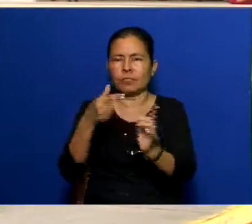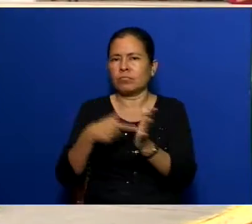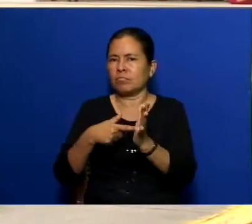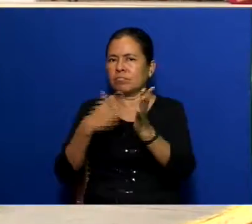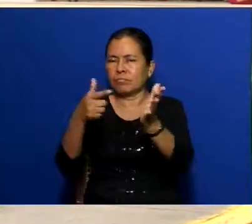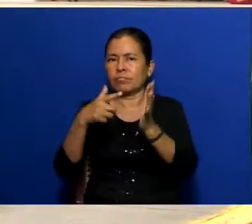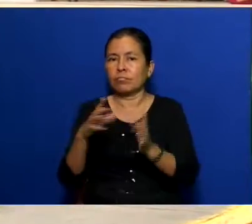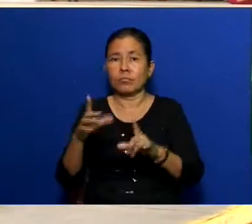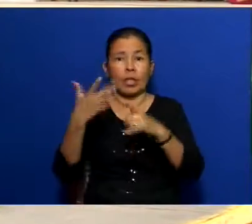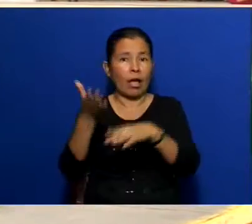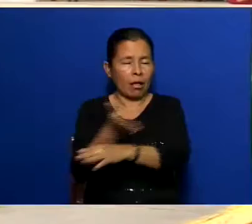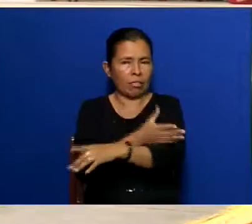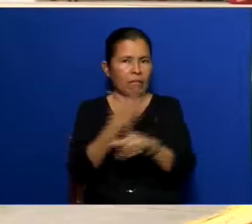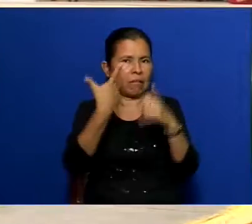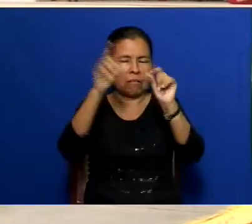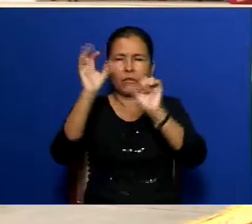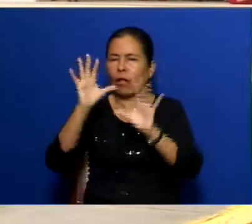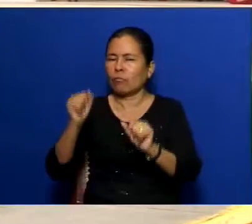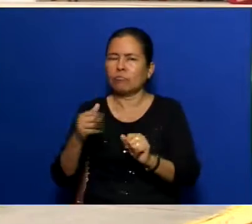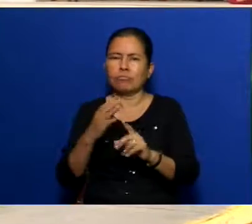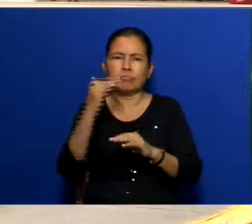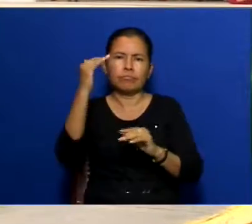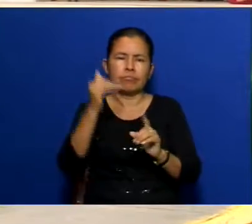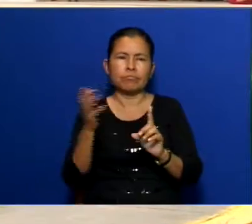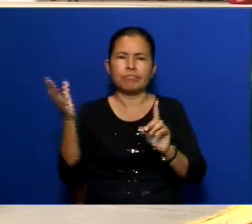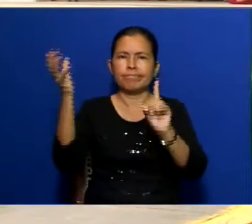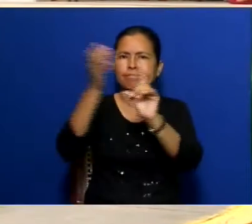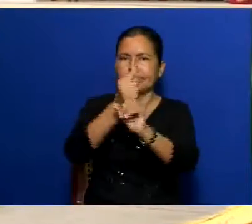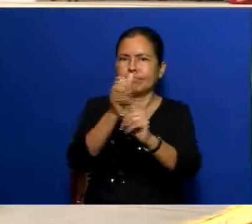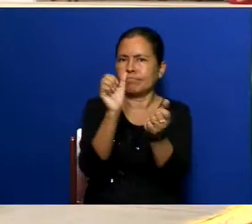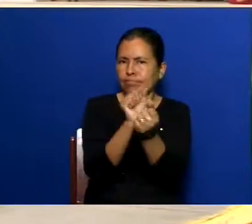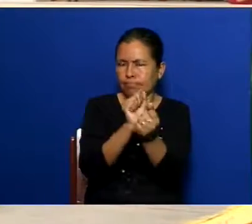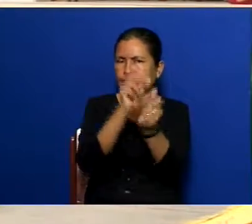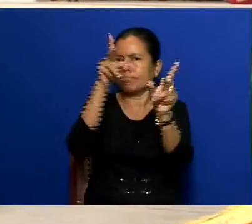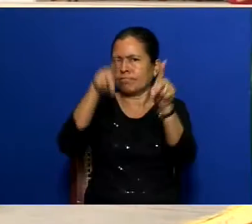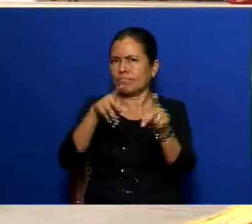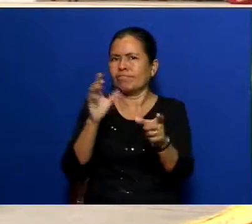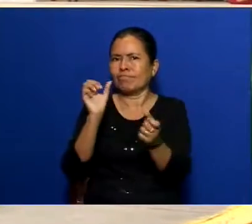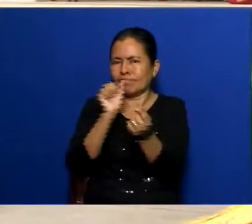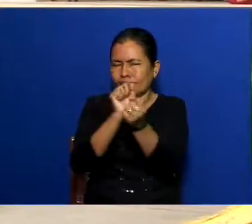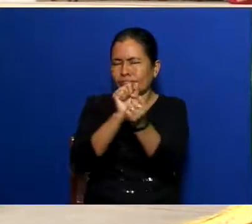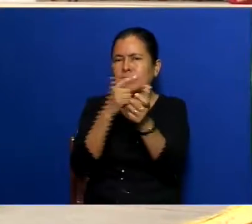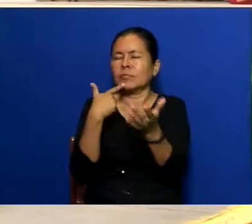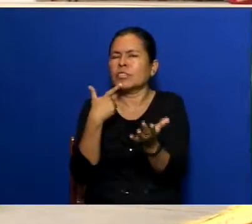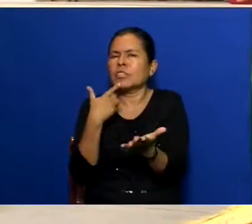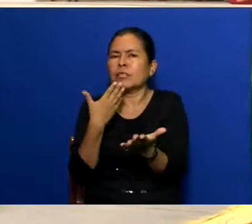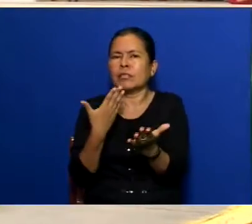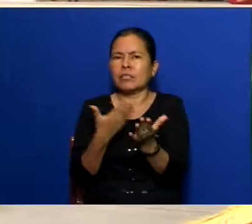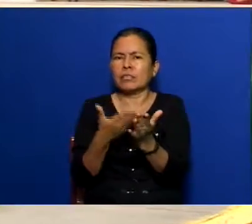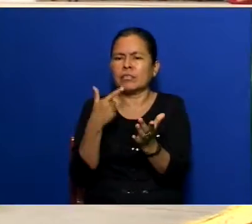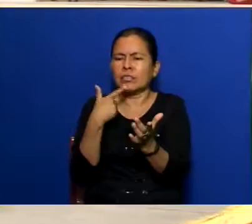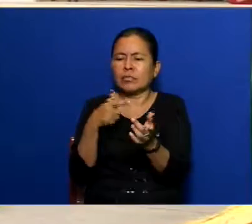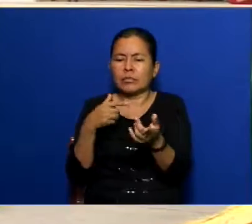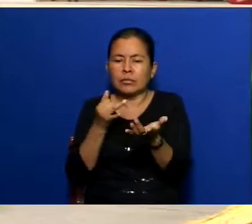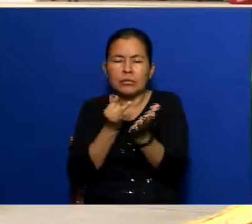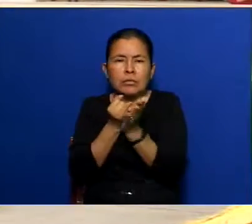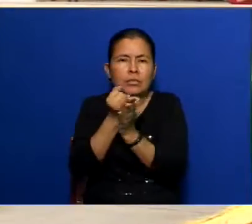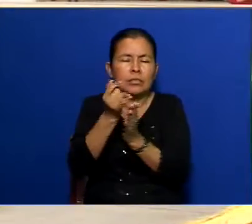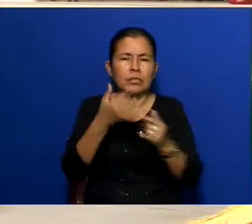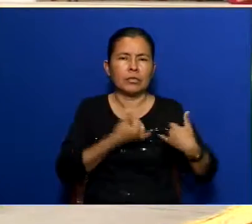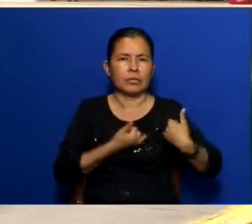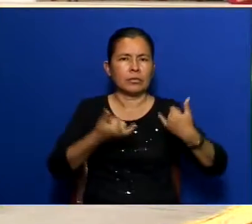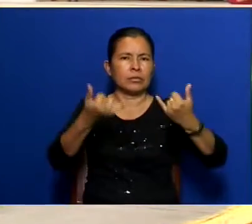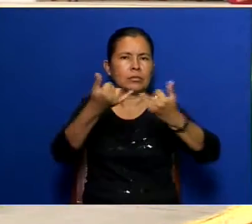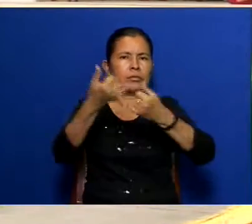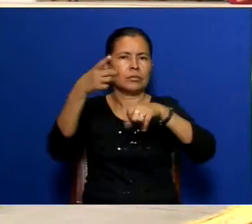impunidad se puede disminuir o se ha disminuido considerablemente gracias a los aportes que ha hecho el